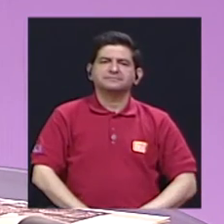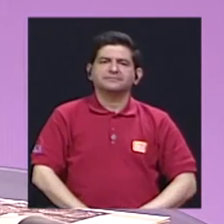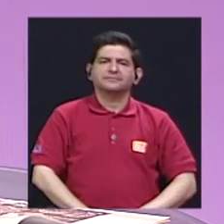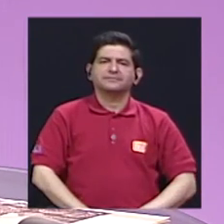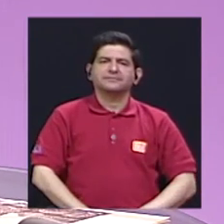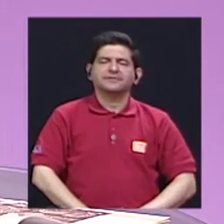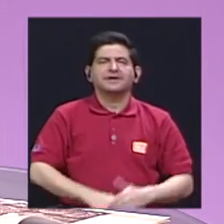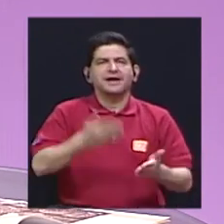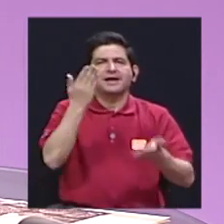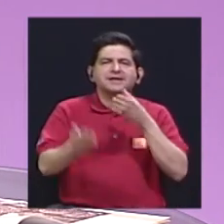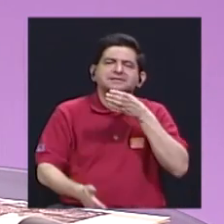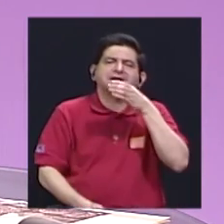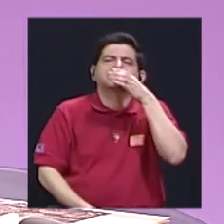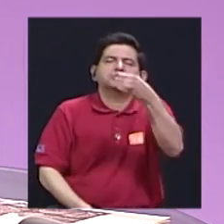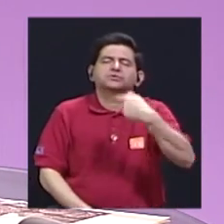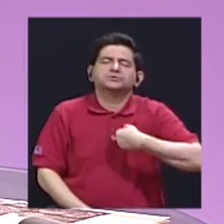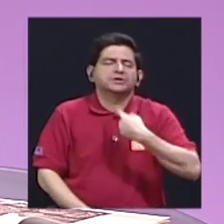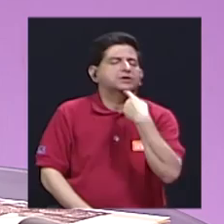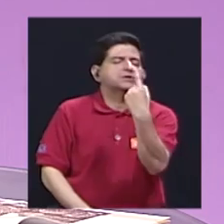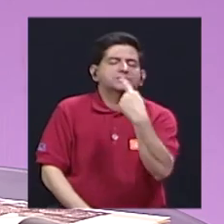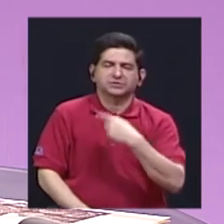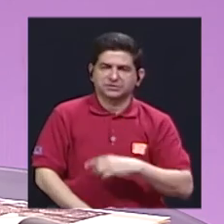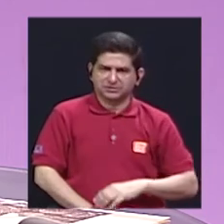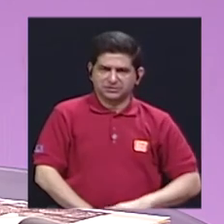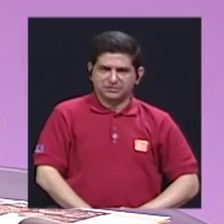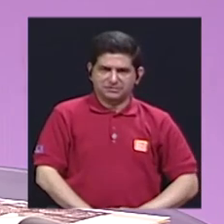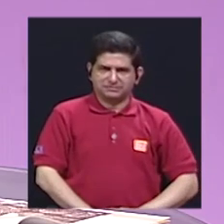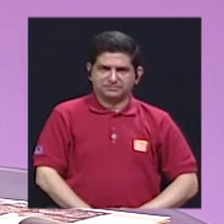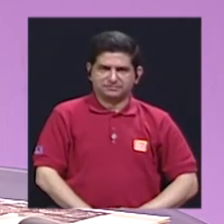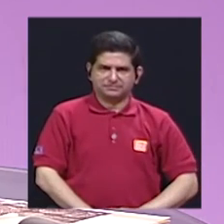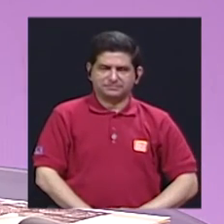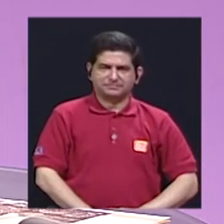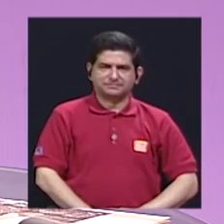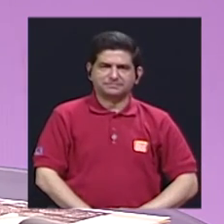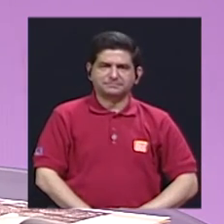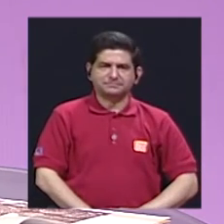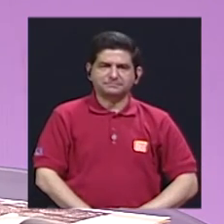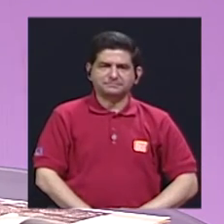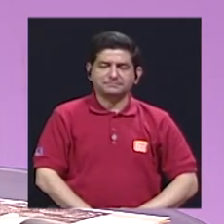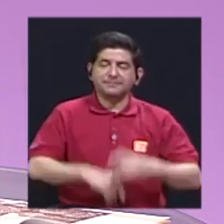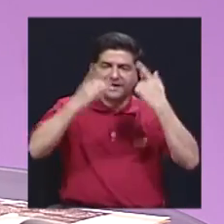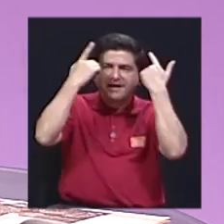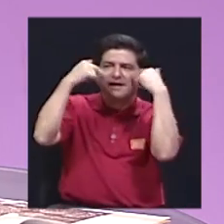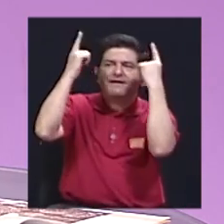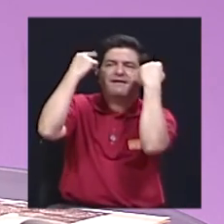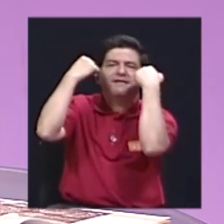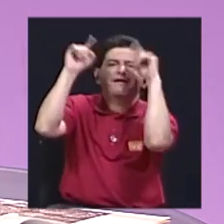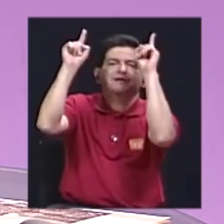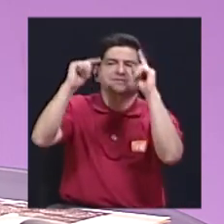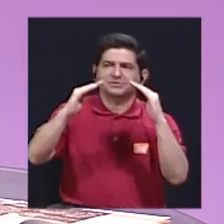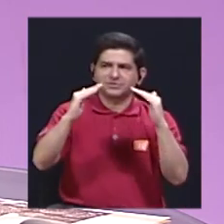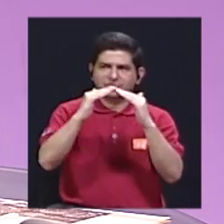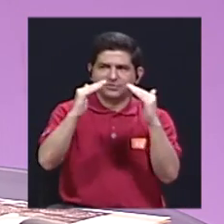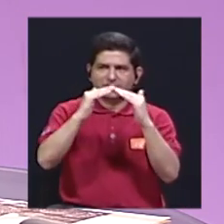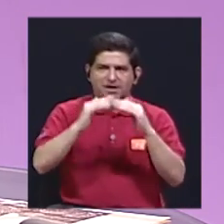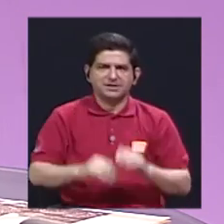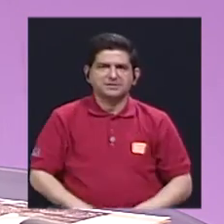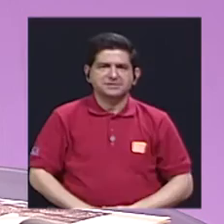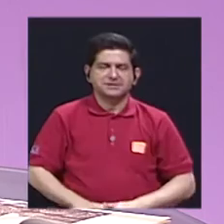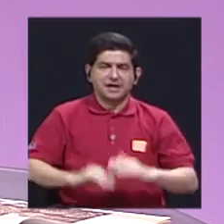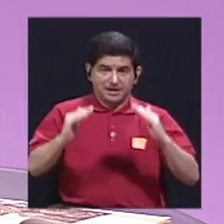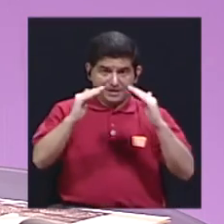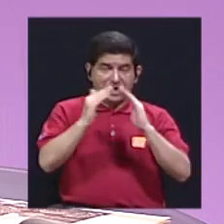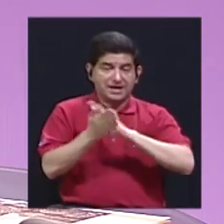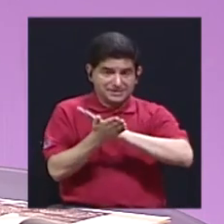consejo tal vez que estaría dándoles es qué el logro de una vivienda y un hábitat digno